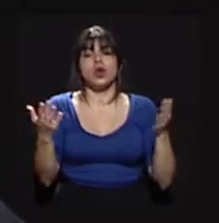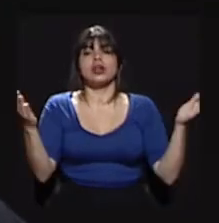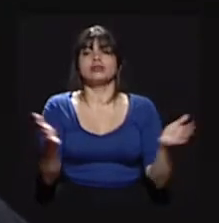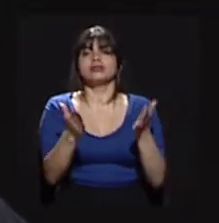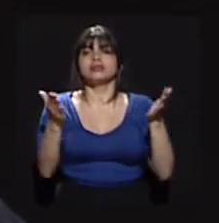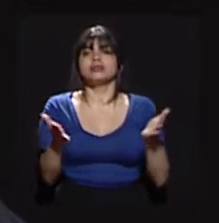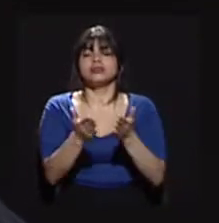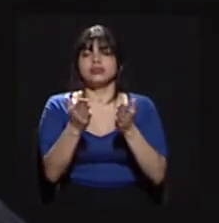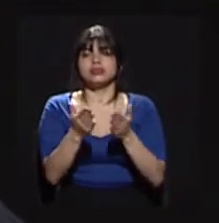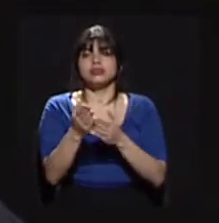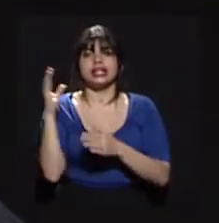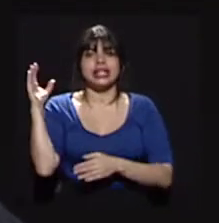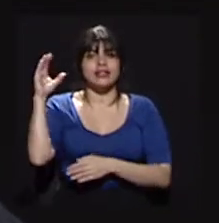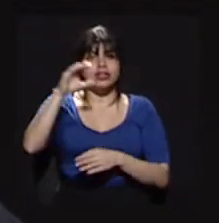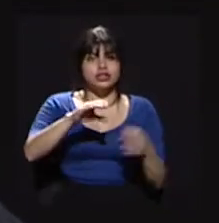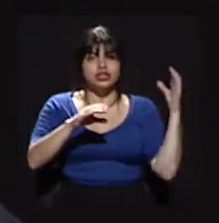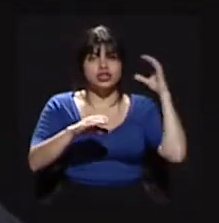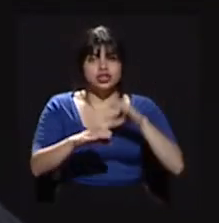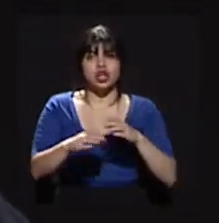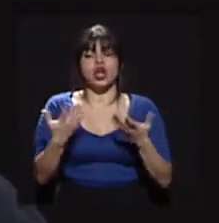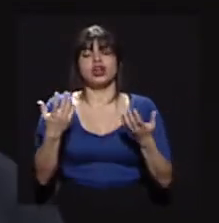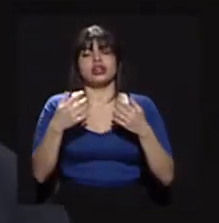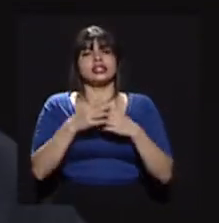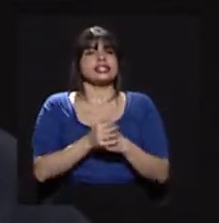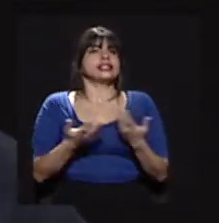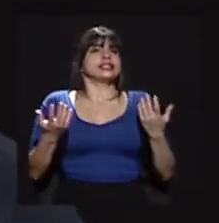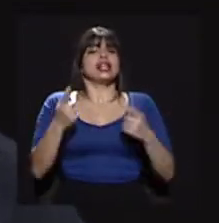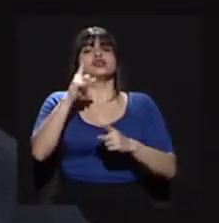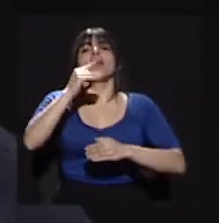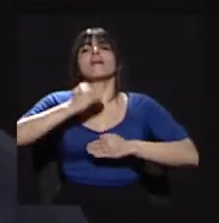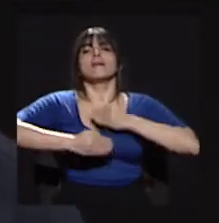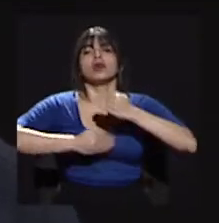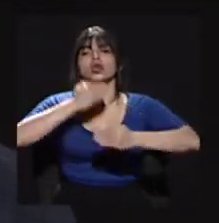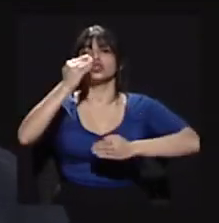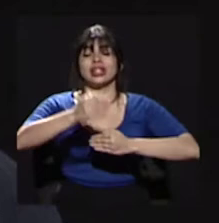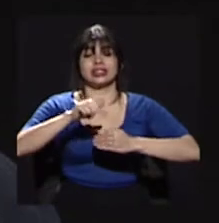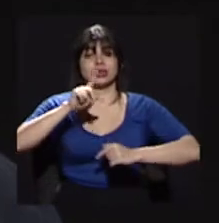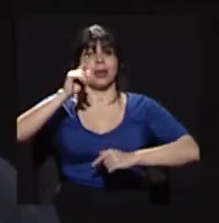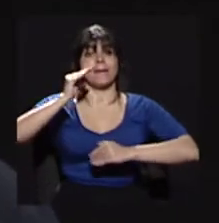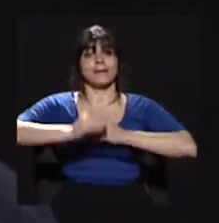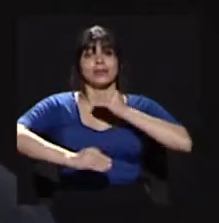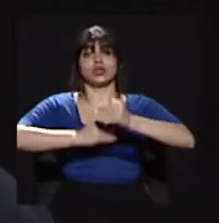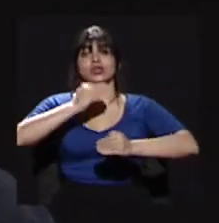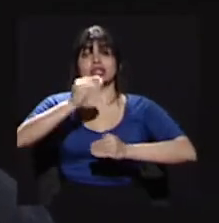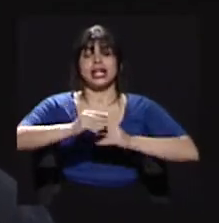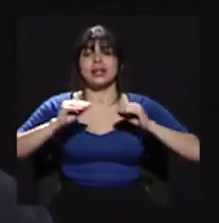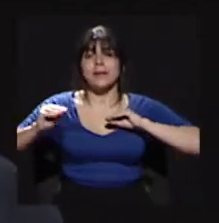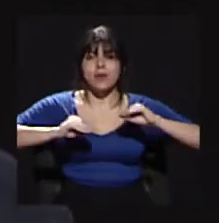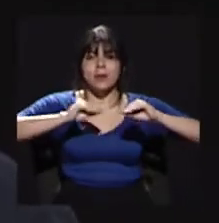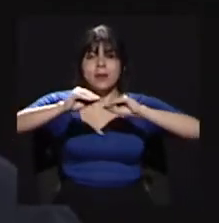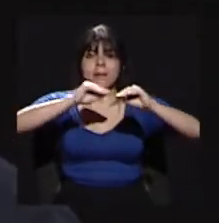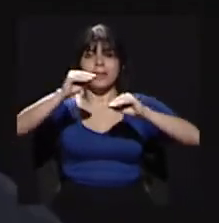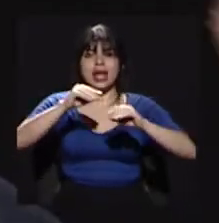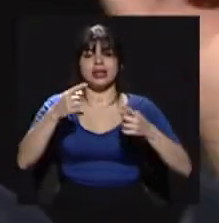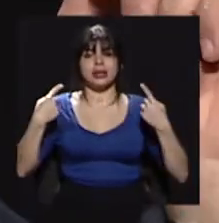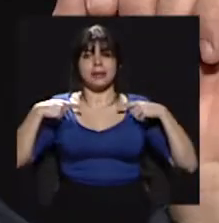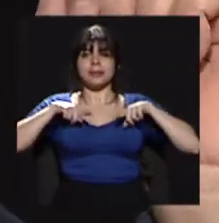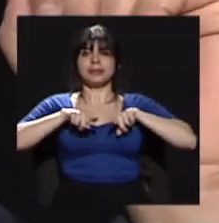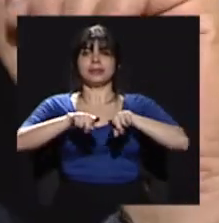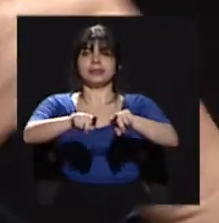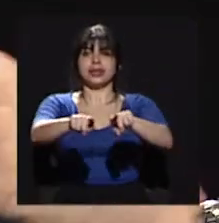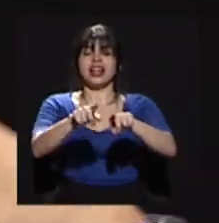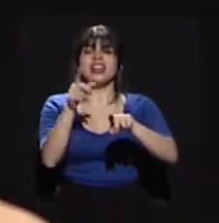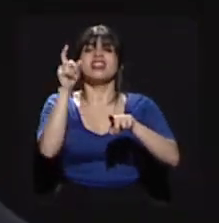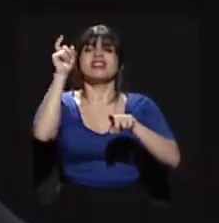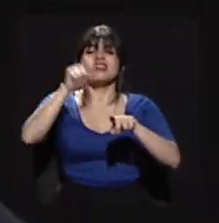de inversiones etcétera seguimos con cruzada es un proceso esto es un proceso de movimientos que van en paralelo y que